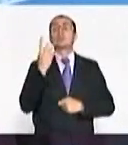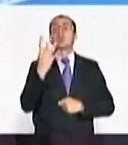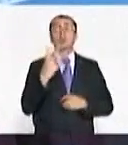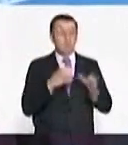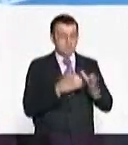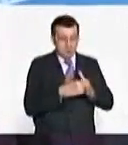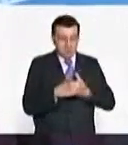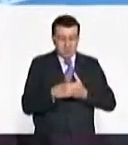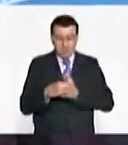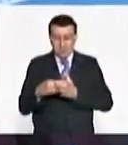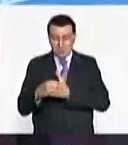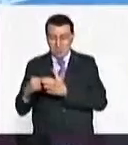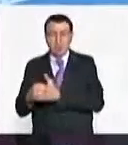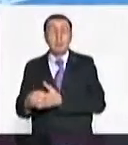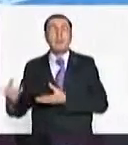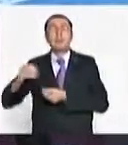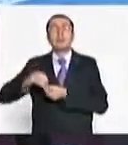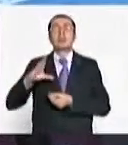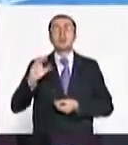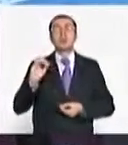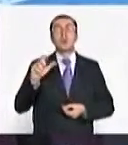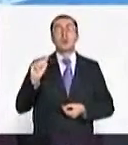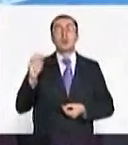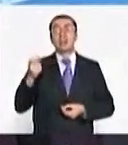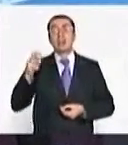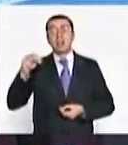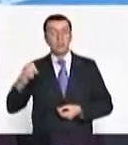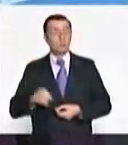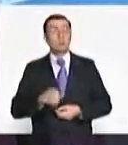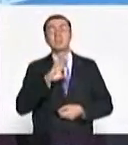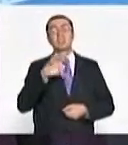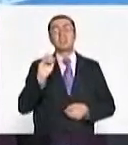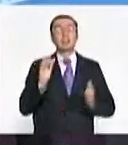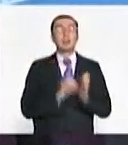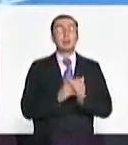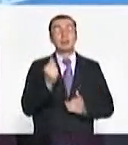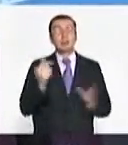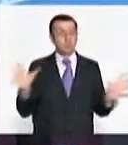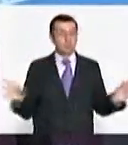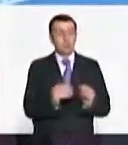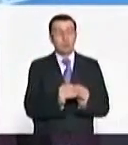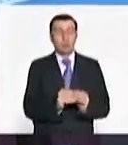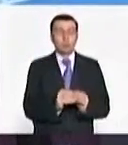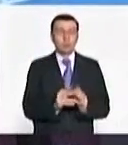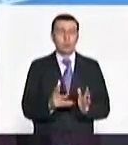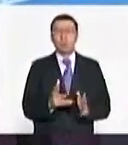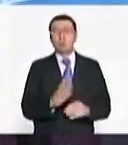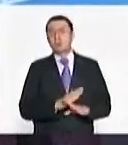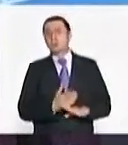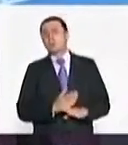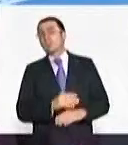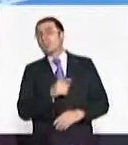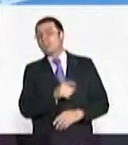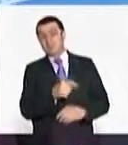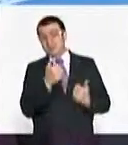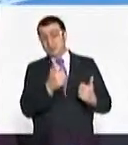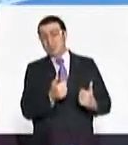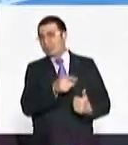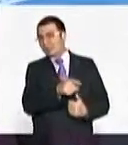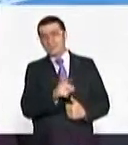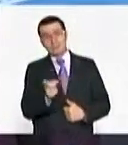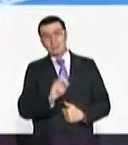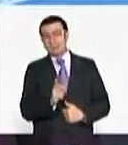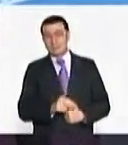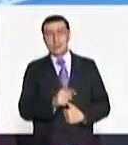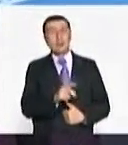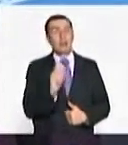mil pesos y le regalan el colágeno y encima le regalan un frasco de vitaminas, pues obviamente usted tiene que dudar de que algo tan maravilloso, pues